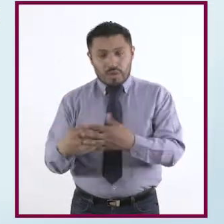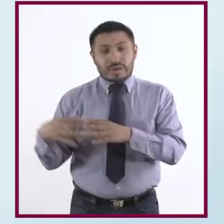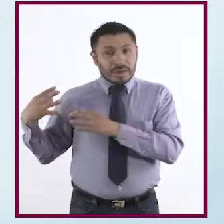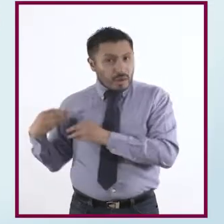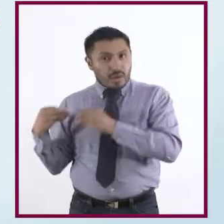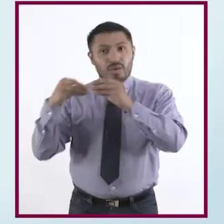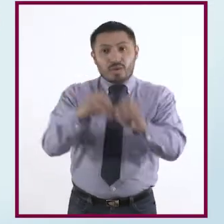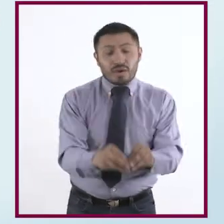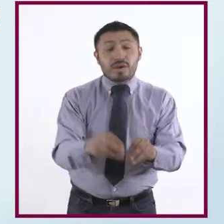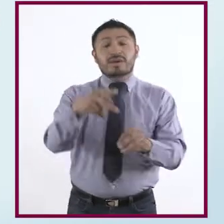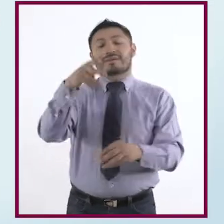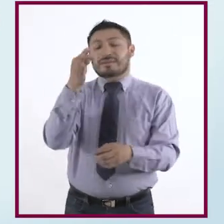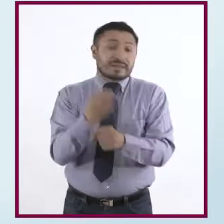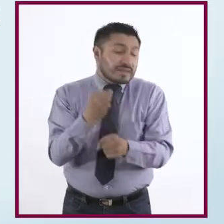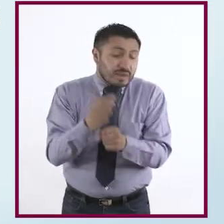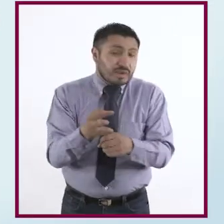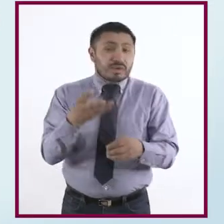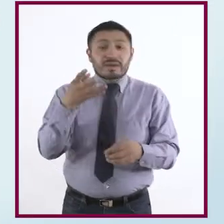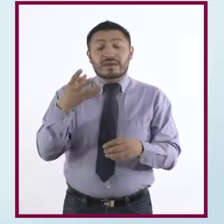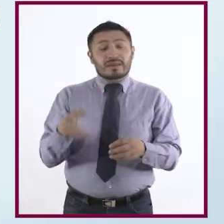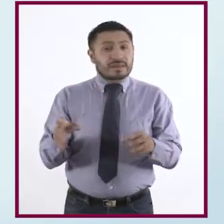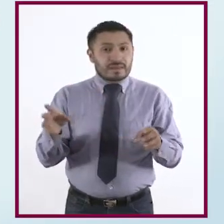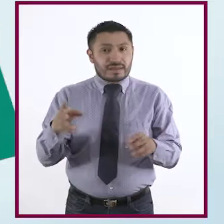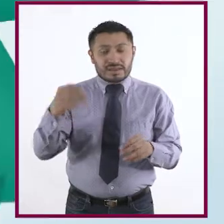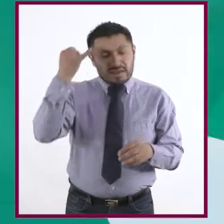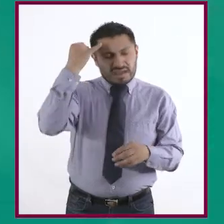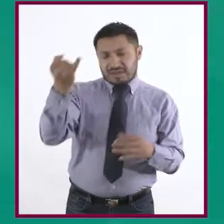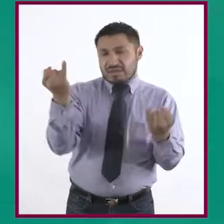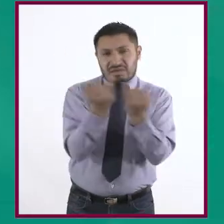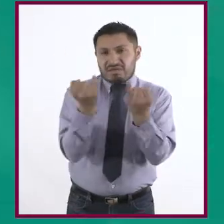los mismos que en tiempos ancestrales.